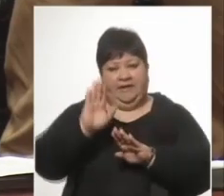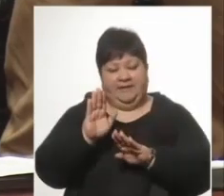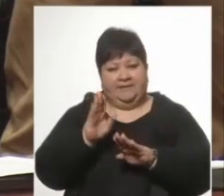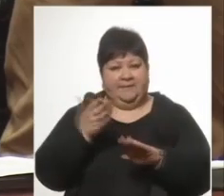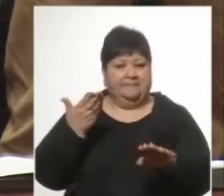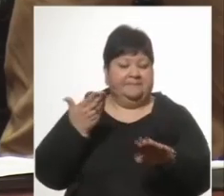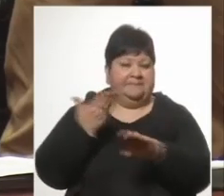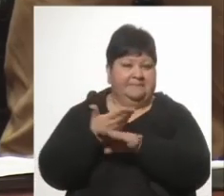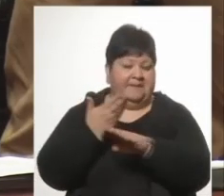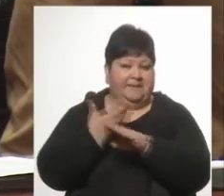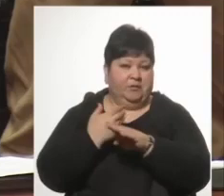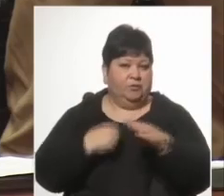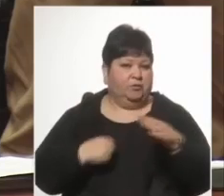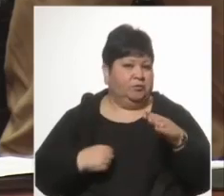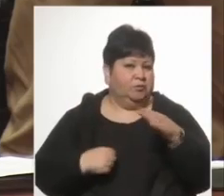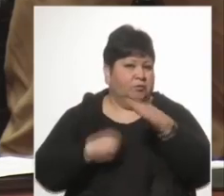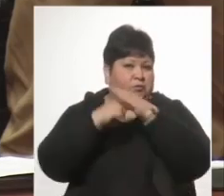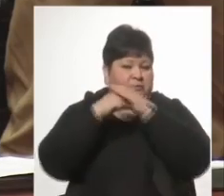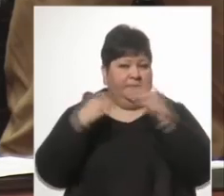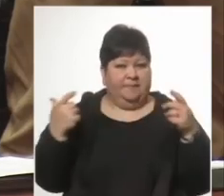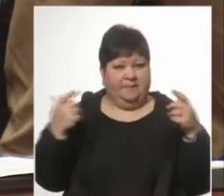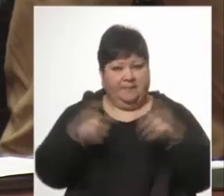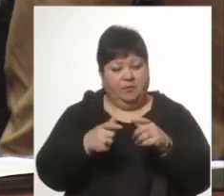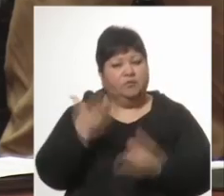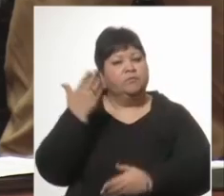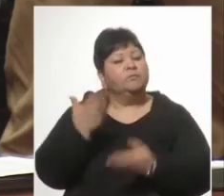la Suprema Corte de Justicia,